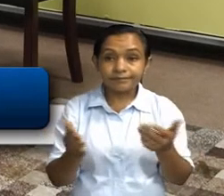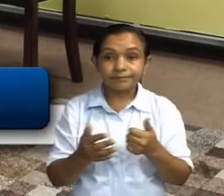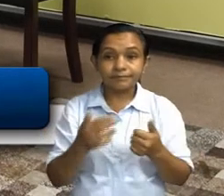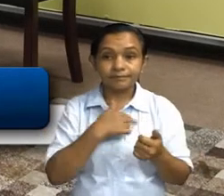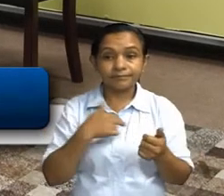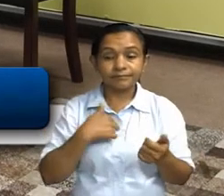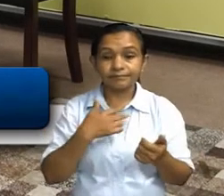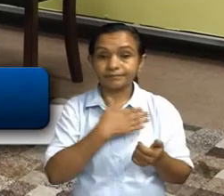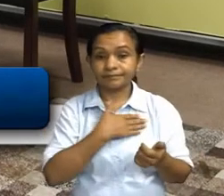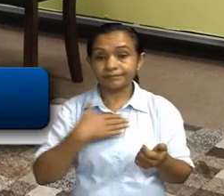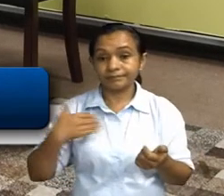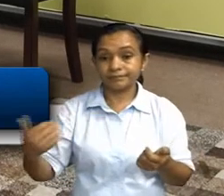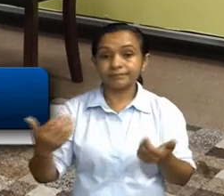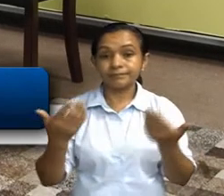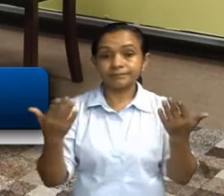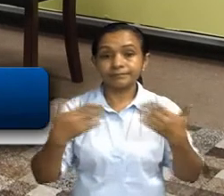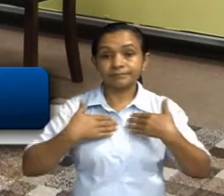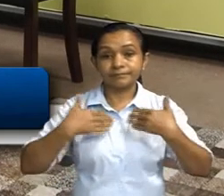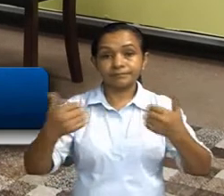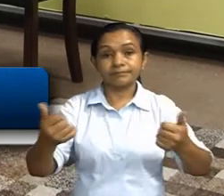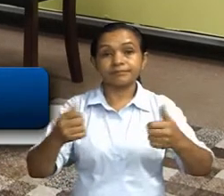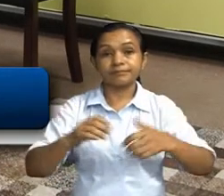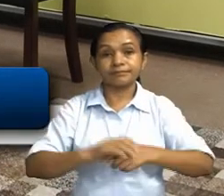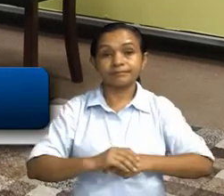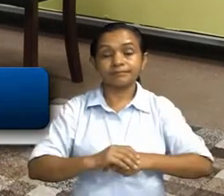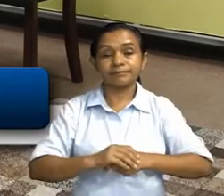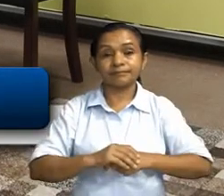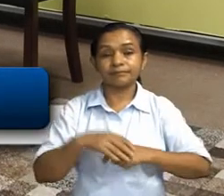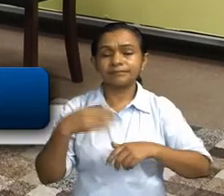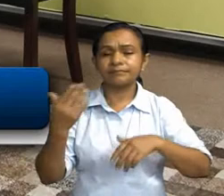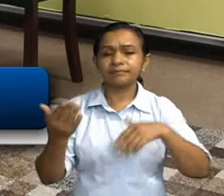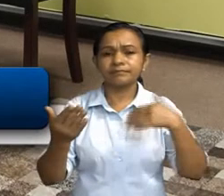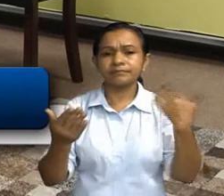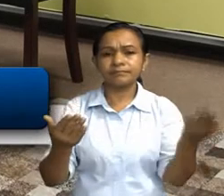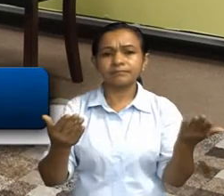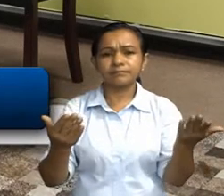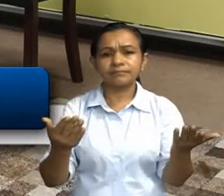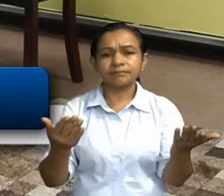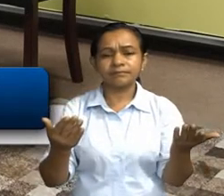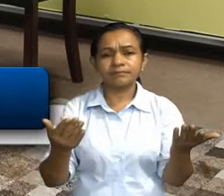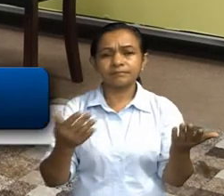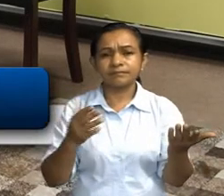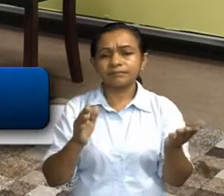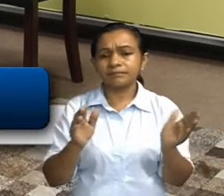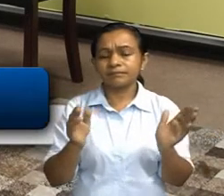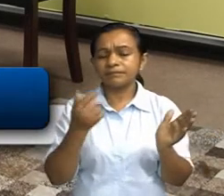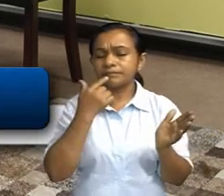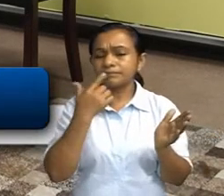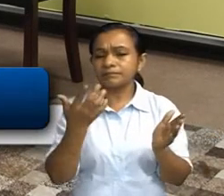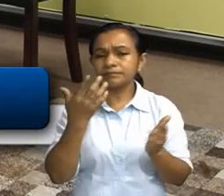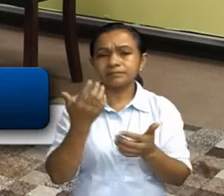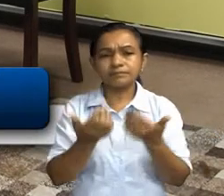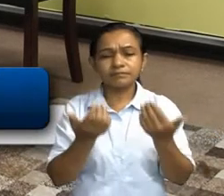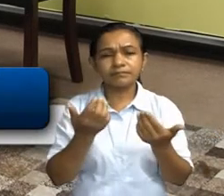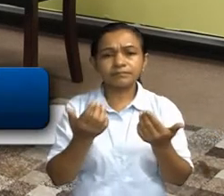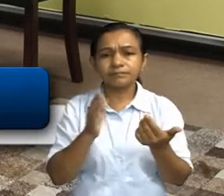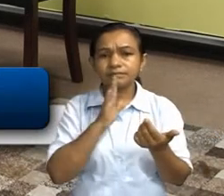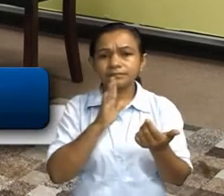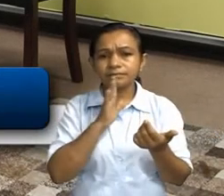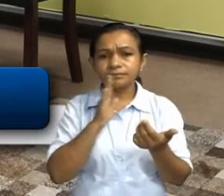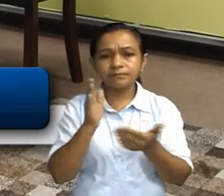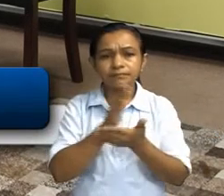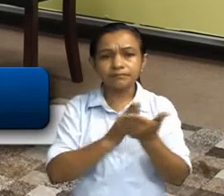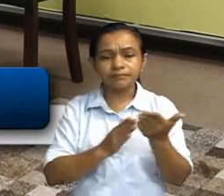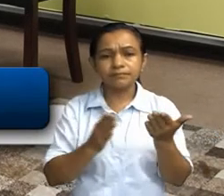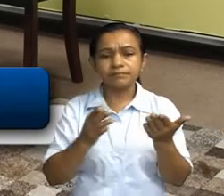su niño esté en mejores condiciones de salud. Ahora, ¿cuáles son las consecuencias? Bueno, hablando de las consecuencias, vamos a hablar de algunas medidas